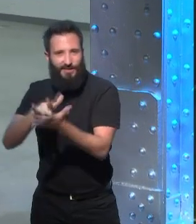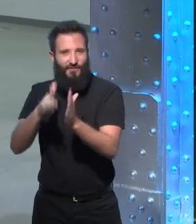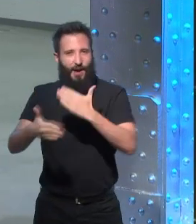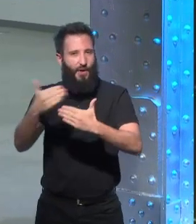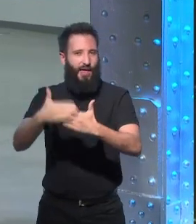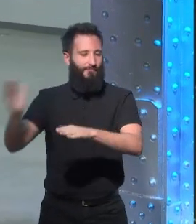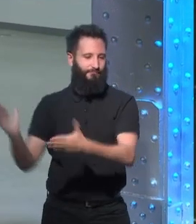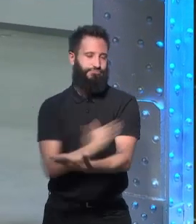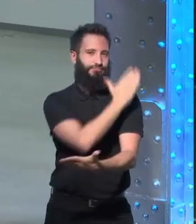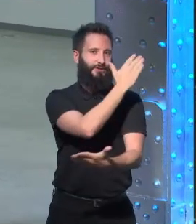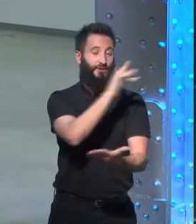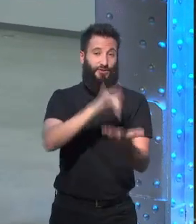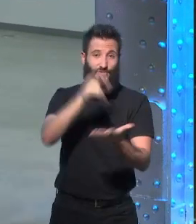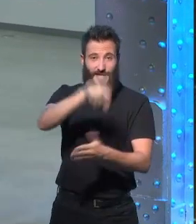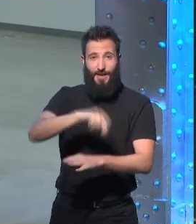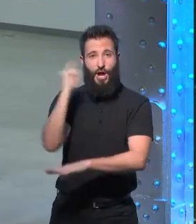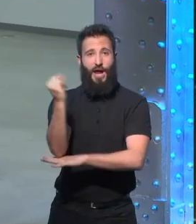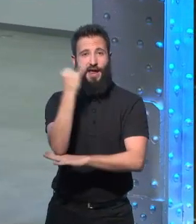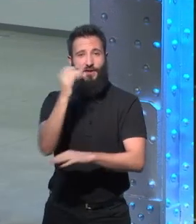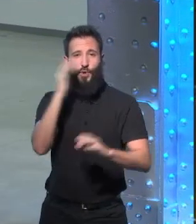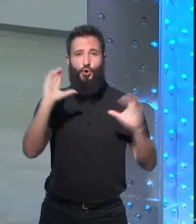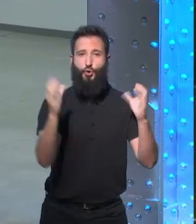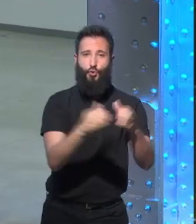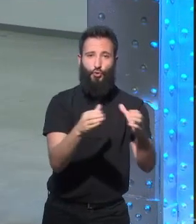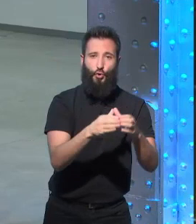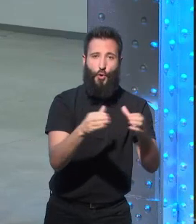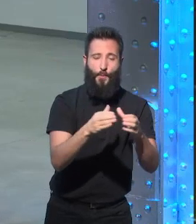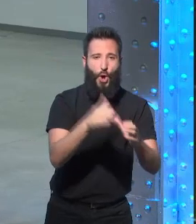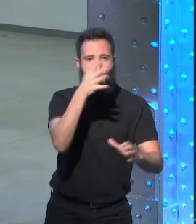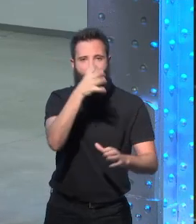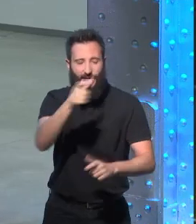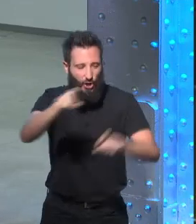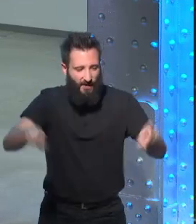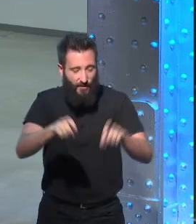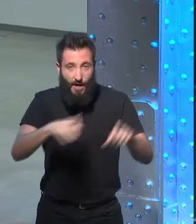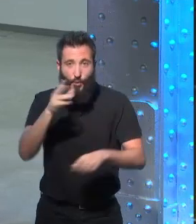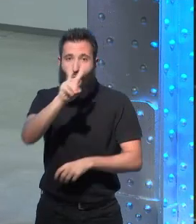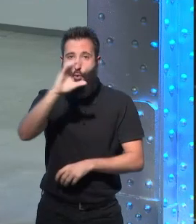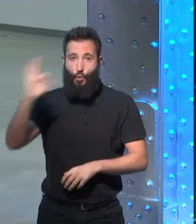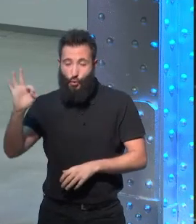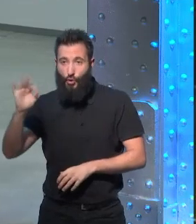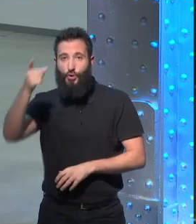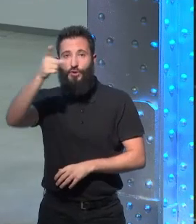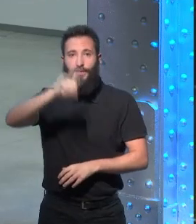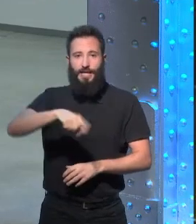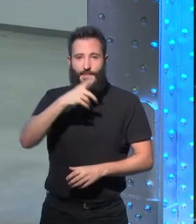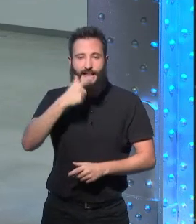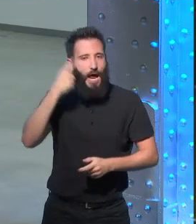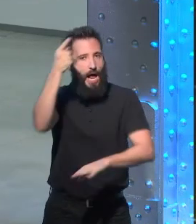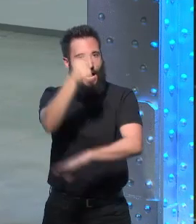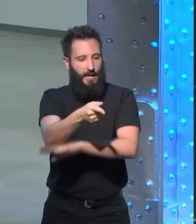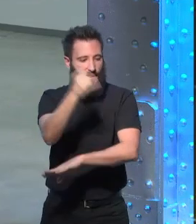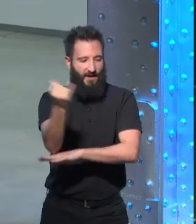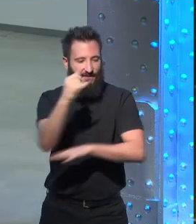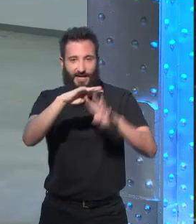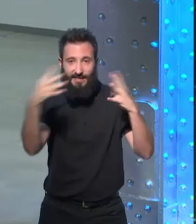¿no? Fue jefe de aquel grupo de delitos informáticos de la UCO, después fundó el Grupo Operativo de Ciberterrorismo